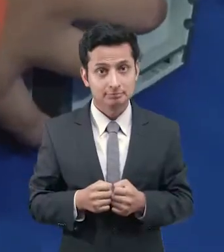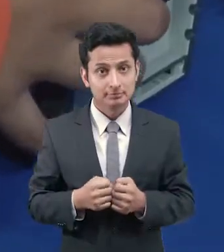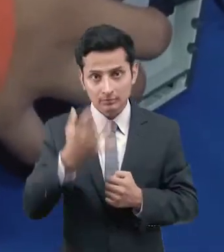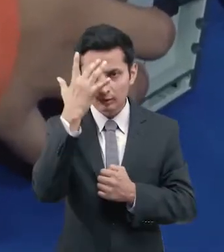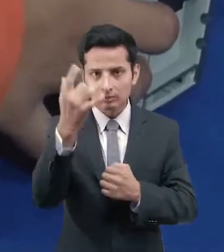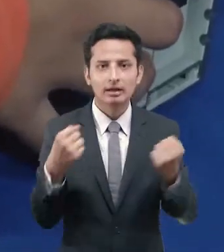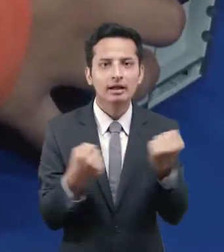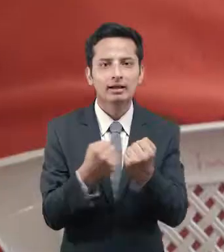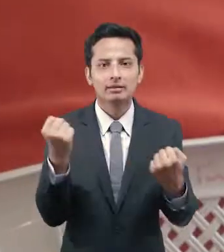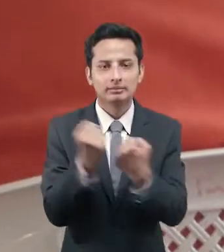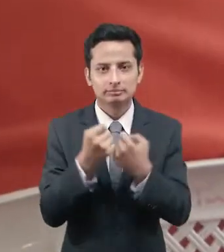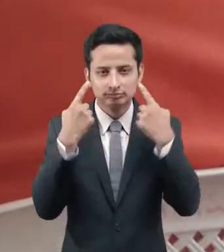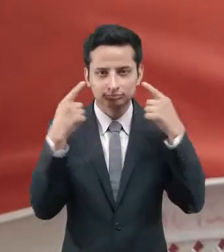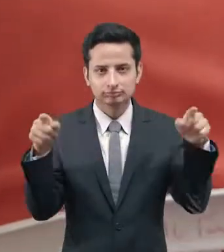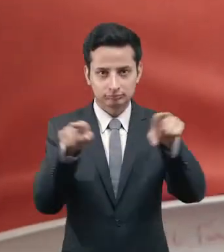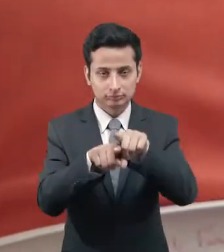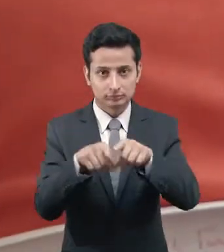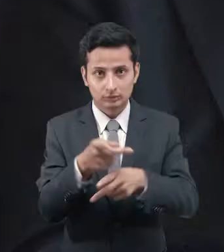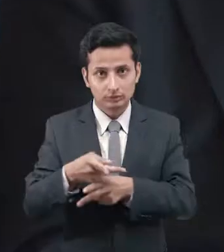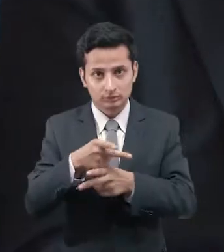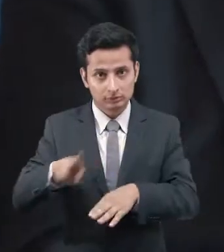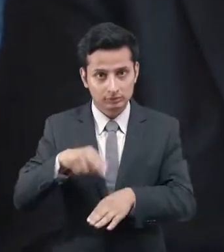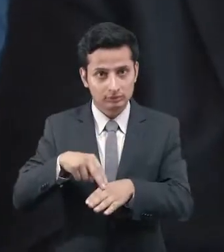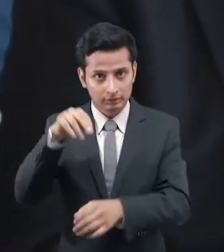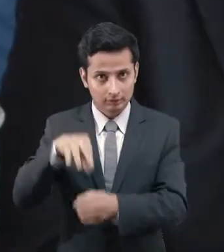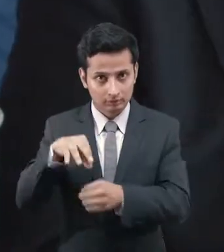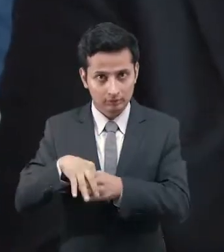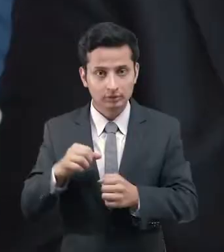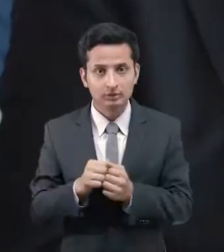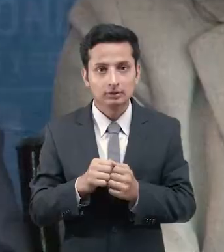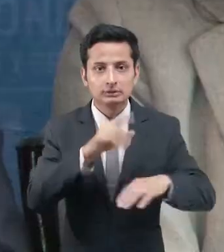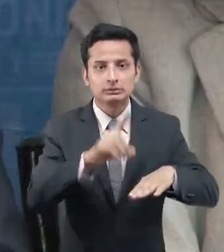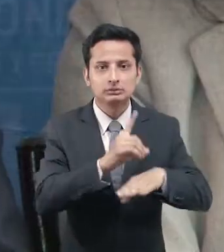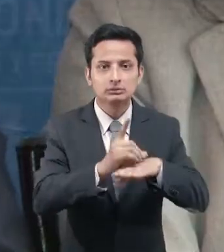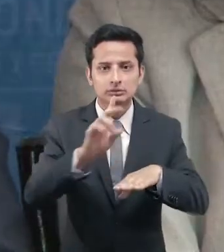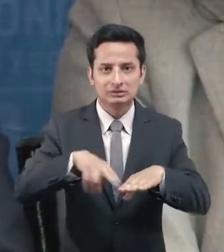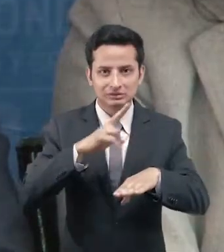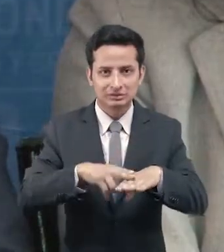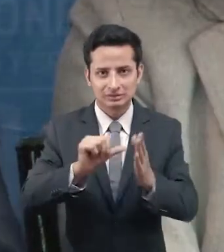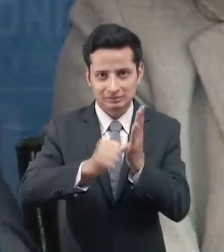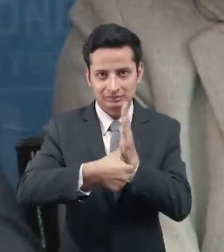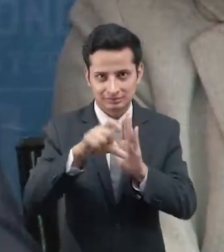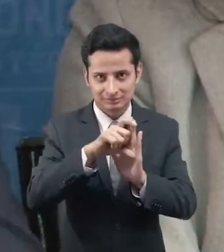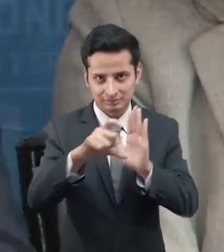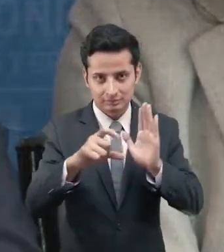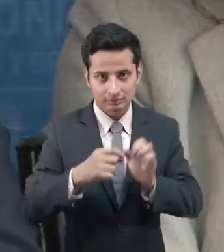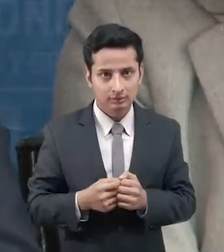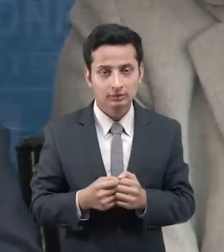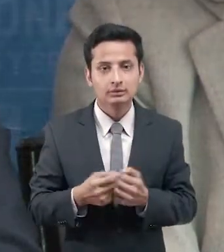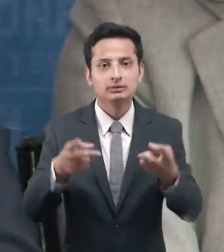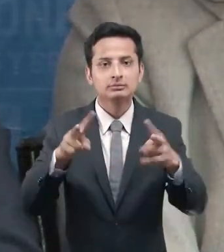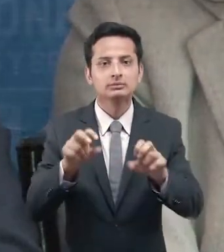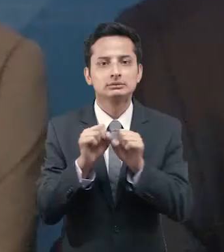Esto en el marco del convenio de cooperación interinstitucional entre el Consejo Nacional Electoral, la Dirección General de Registro Civil, Identificación